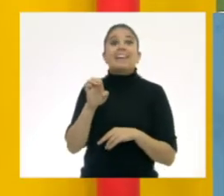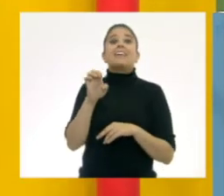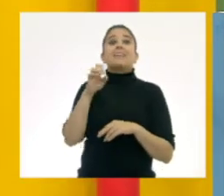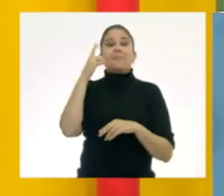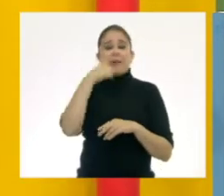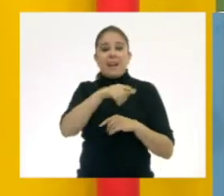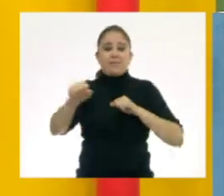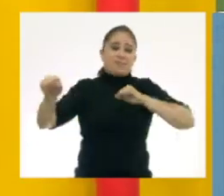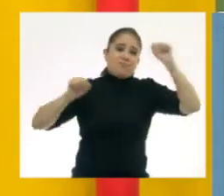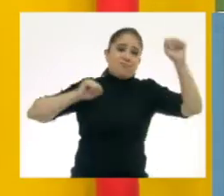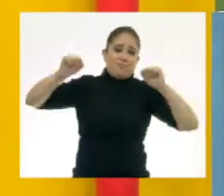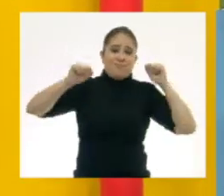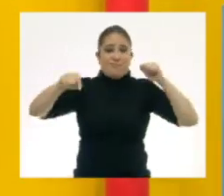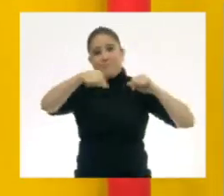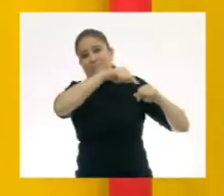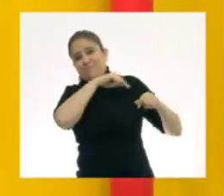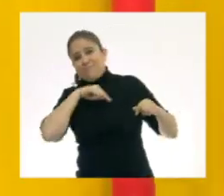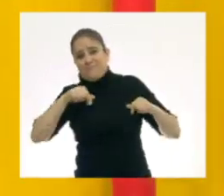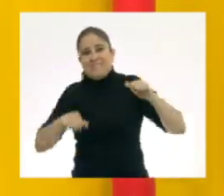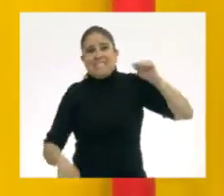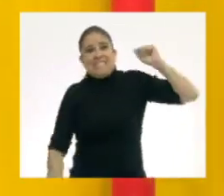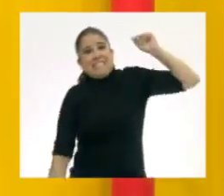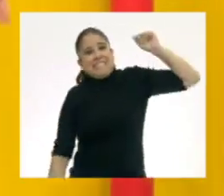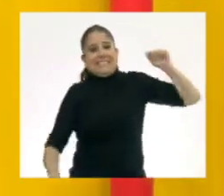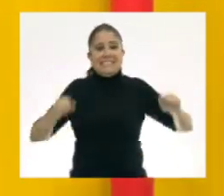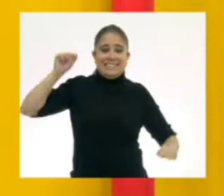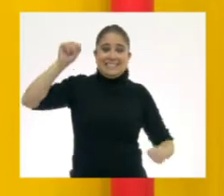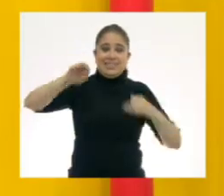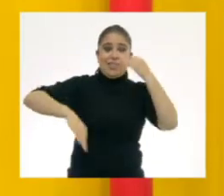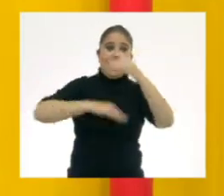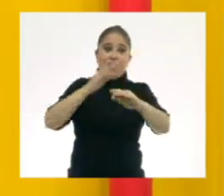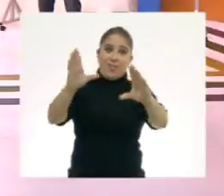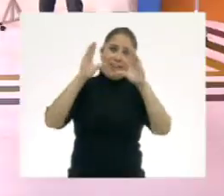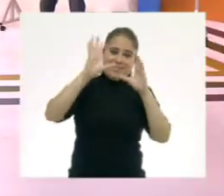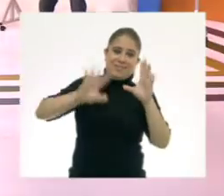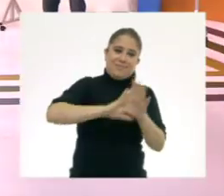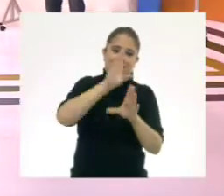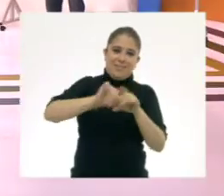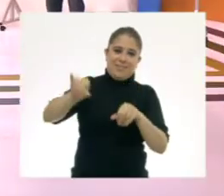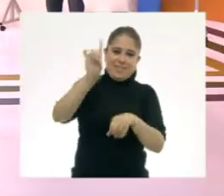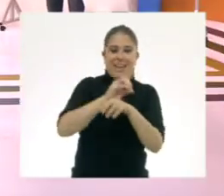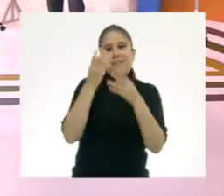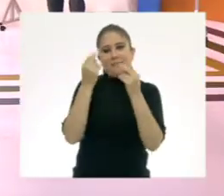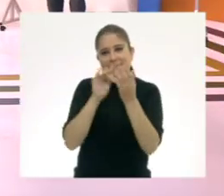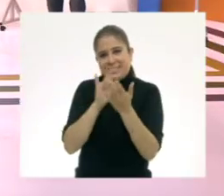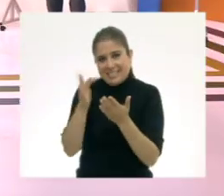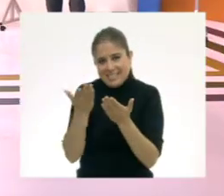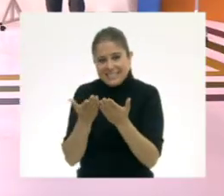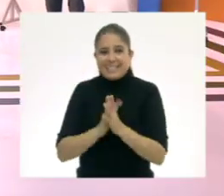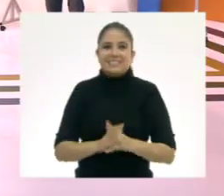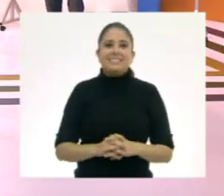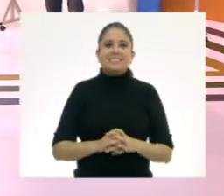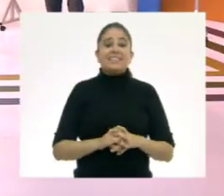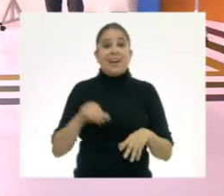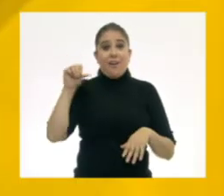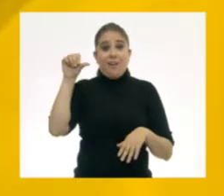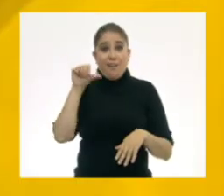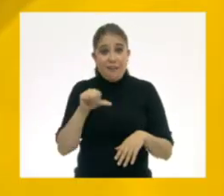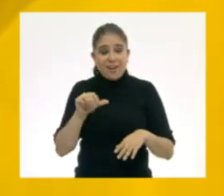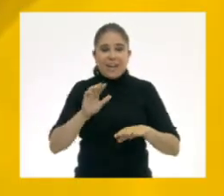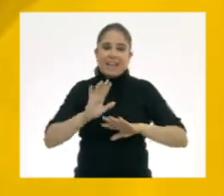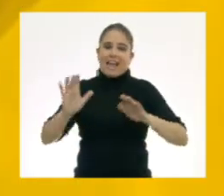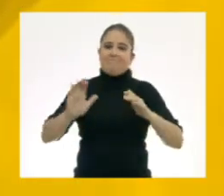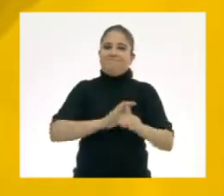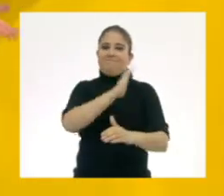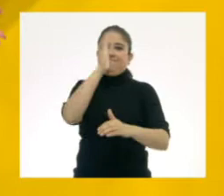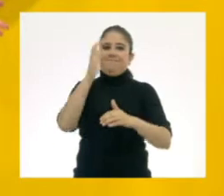rotar, flexionar y todo lo que nos enseñó el día de hoy. Muchas gracias. Por hoy hemos